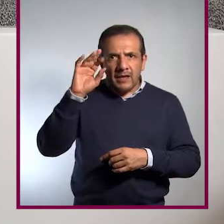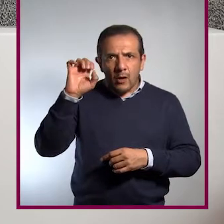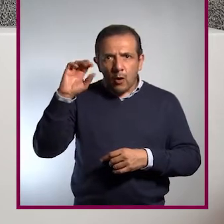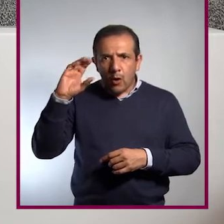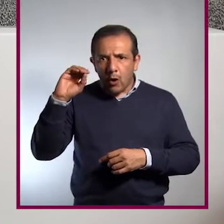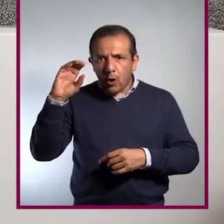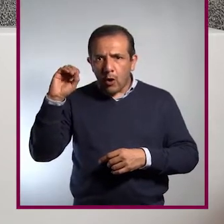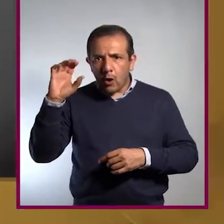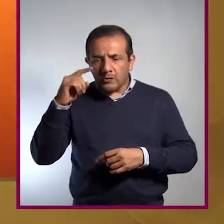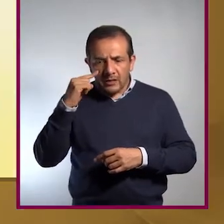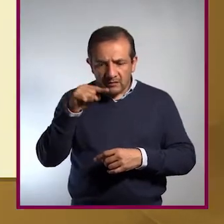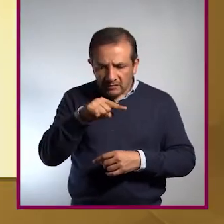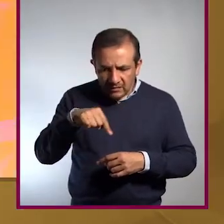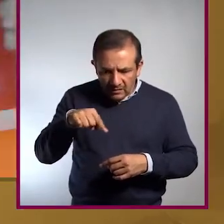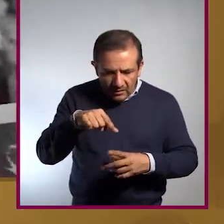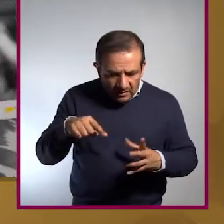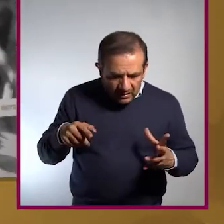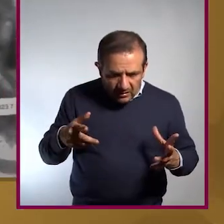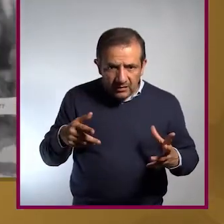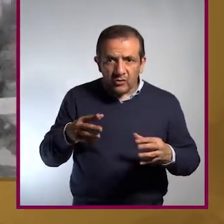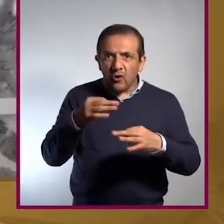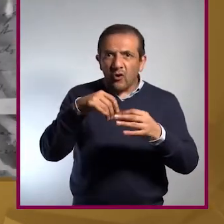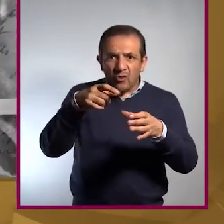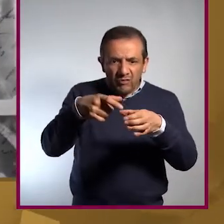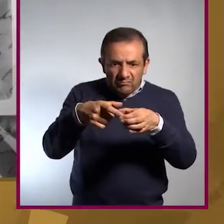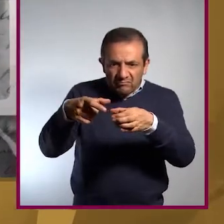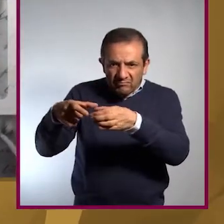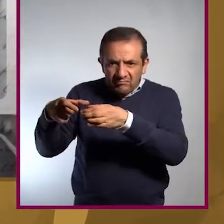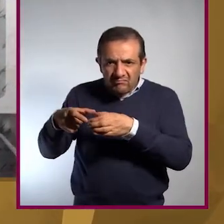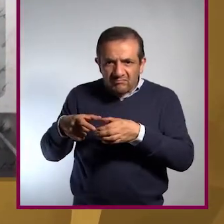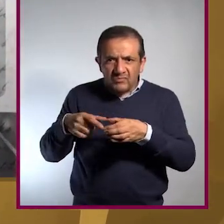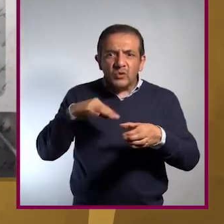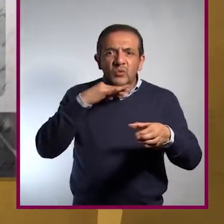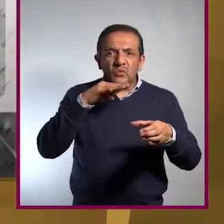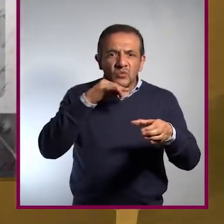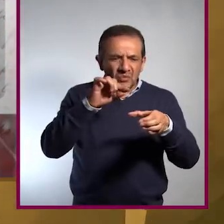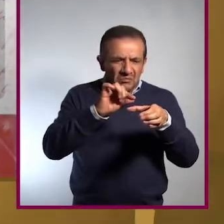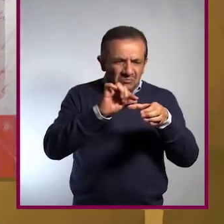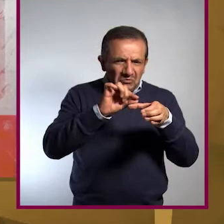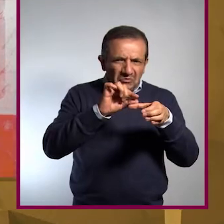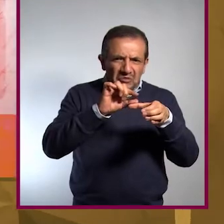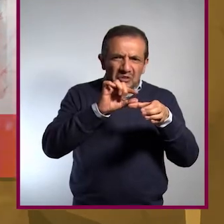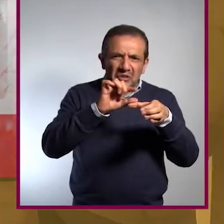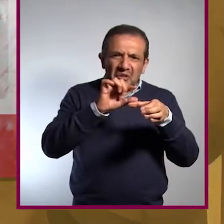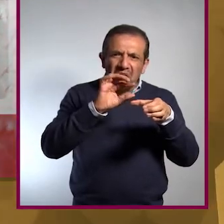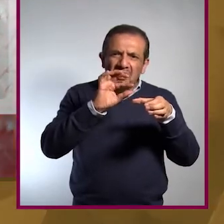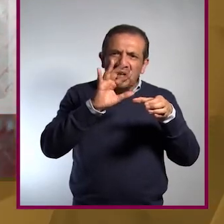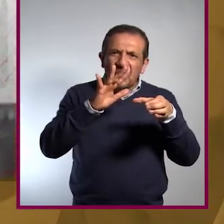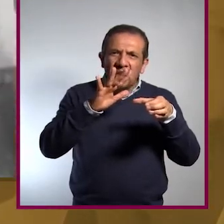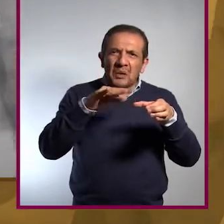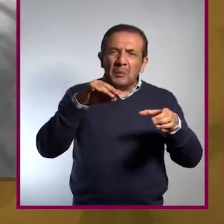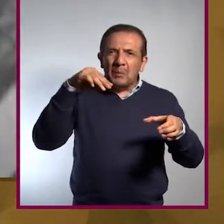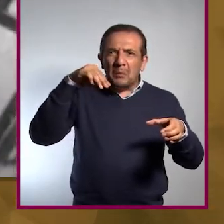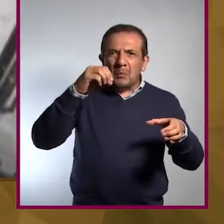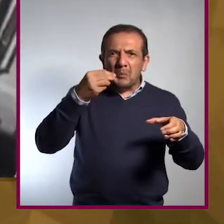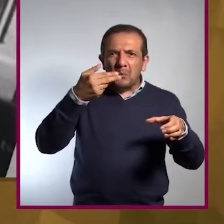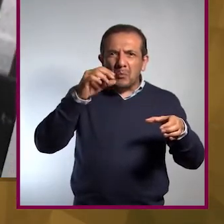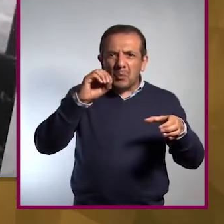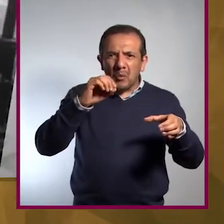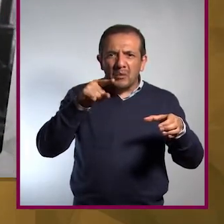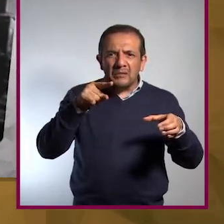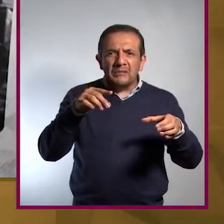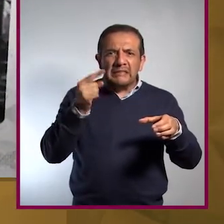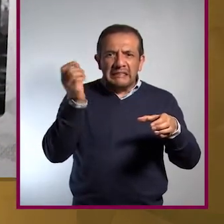que había dejado? Las muestras se habían contaminado con una especie de moho que probablemente